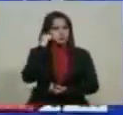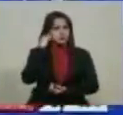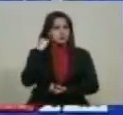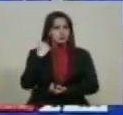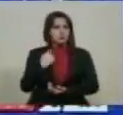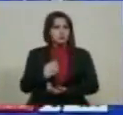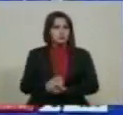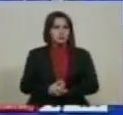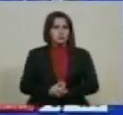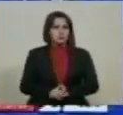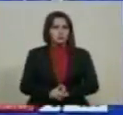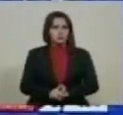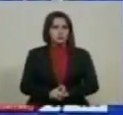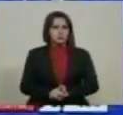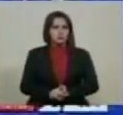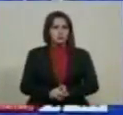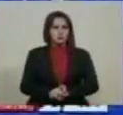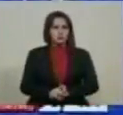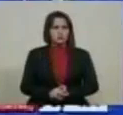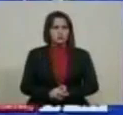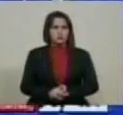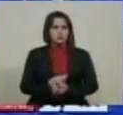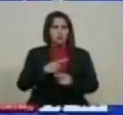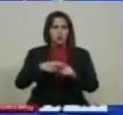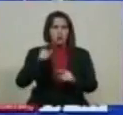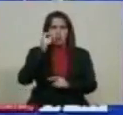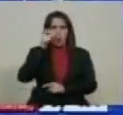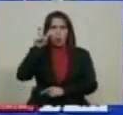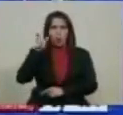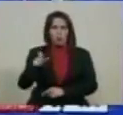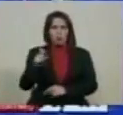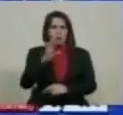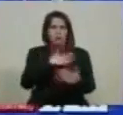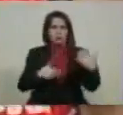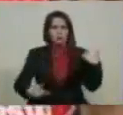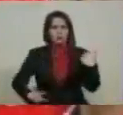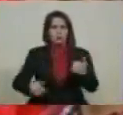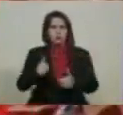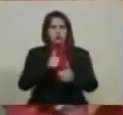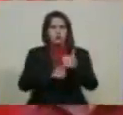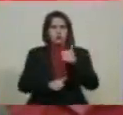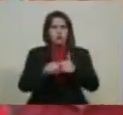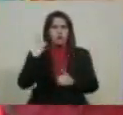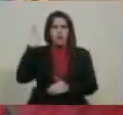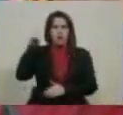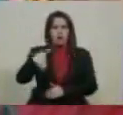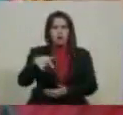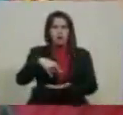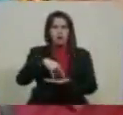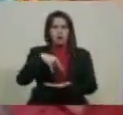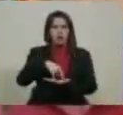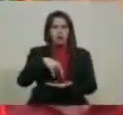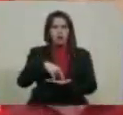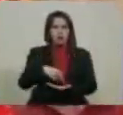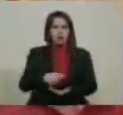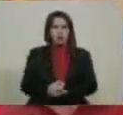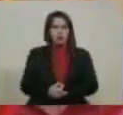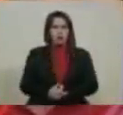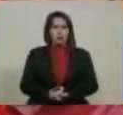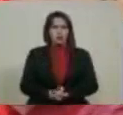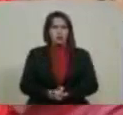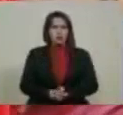El compañero Rodolfo Marco Torre, vicepresidente territorial de Aragua y Carabobo.